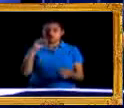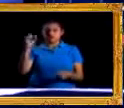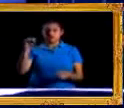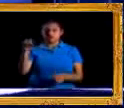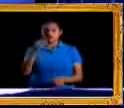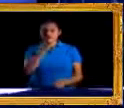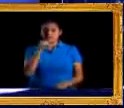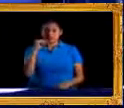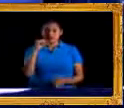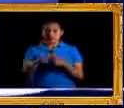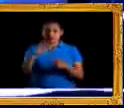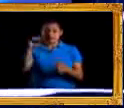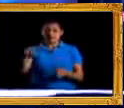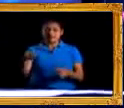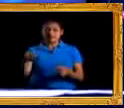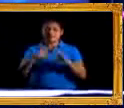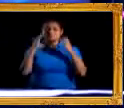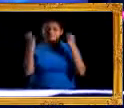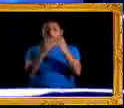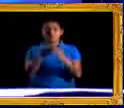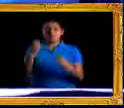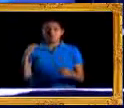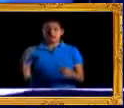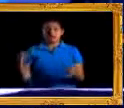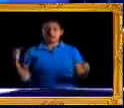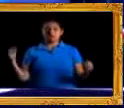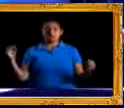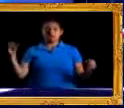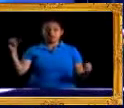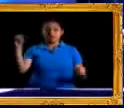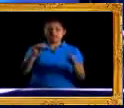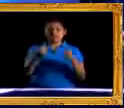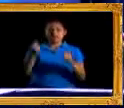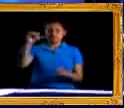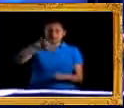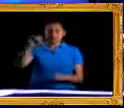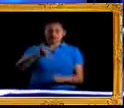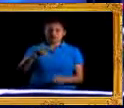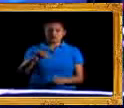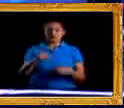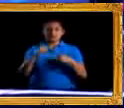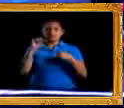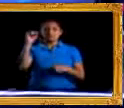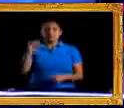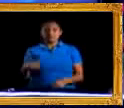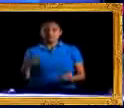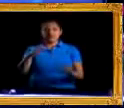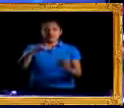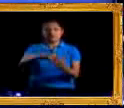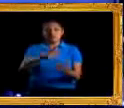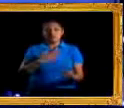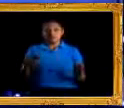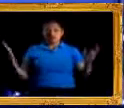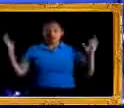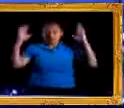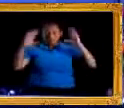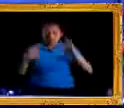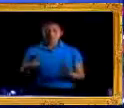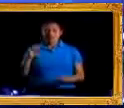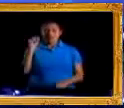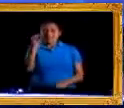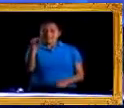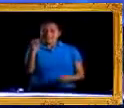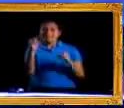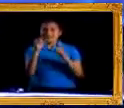mundo, para corrompernos, y las riquezas de este mundo, le dice: si postrado me adoras. Y esta